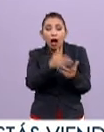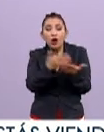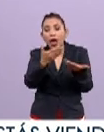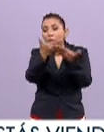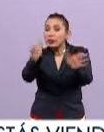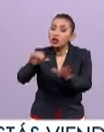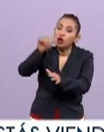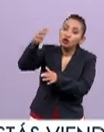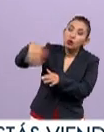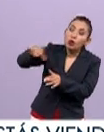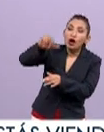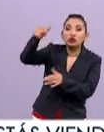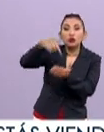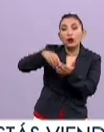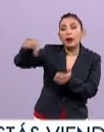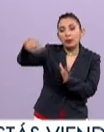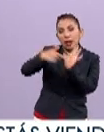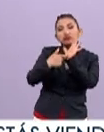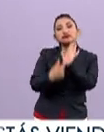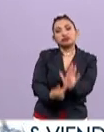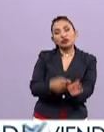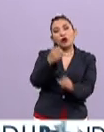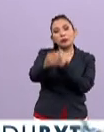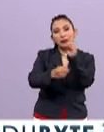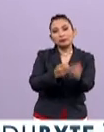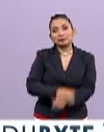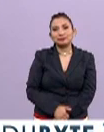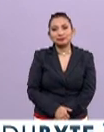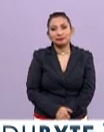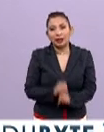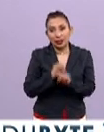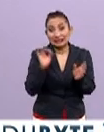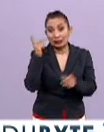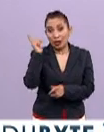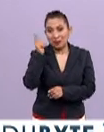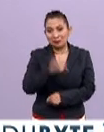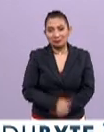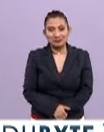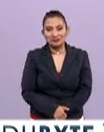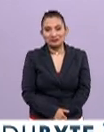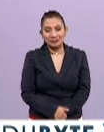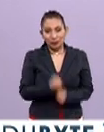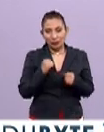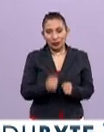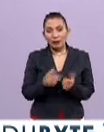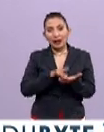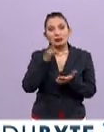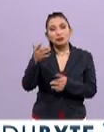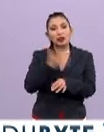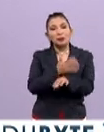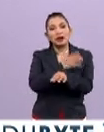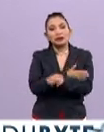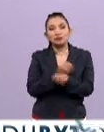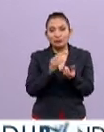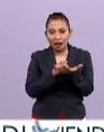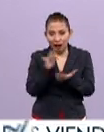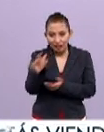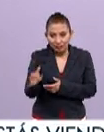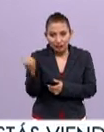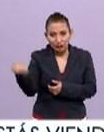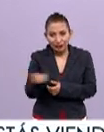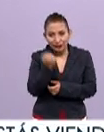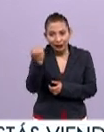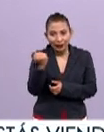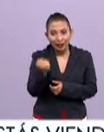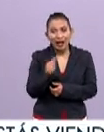que abrir y buscar nuevos espacios para seguirla presentando, ¿no? Sí, claro. Que sí. Sí, seguro que sí. Gracias por haber venido. Muchas gracias. Gracias. Mucho